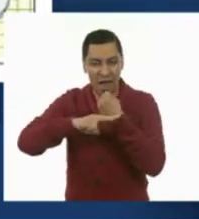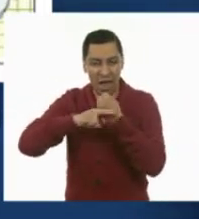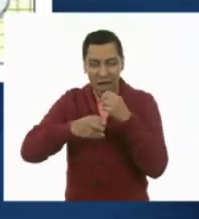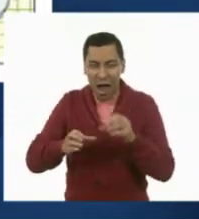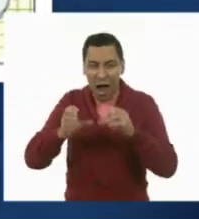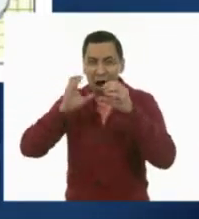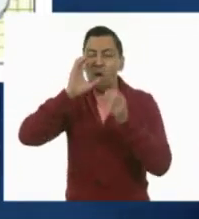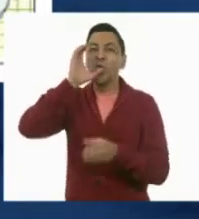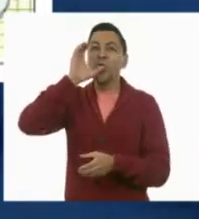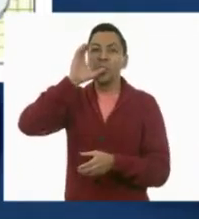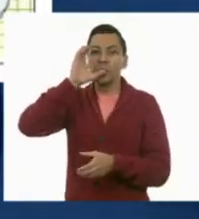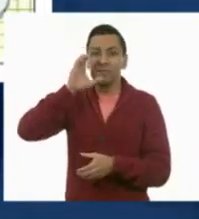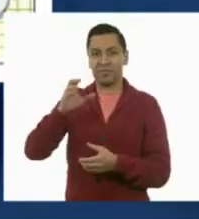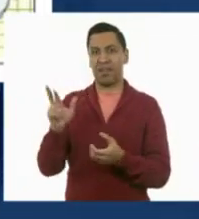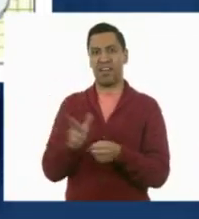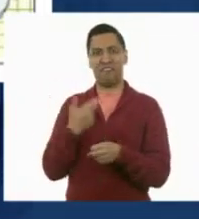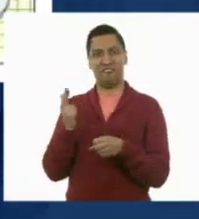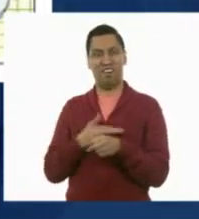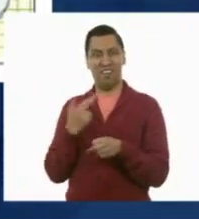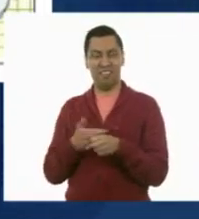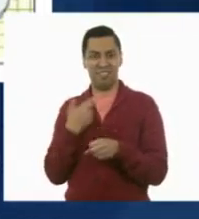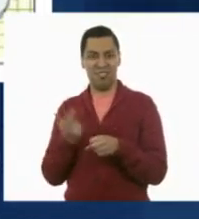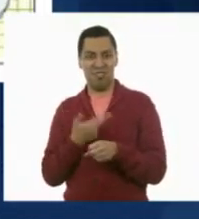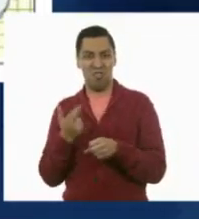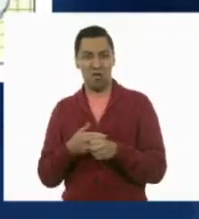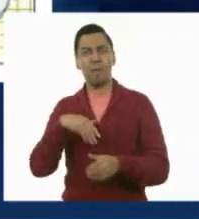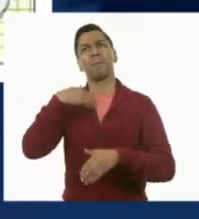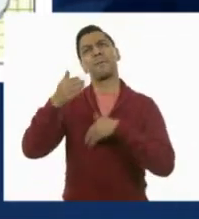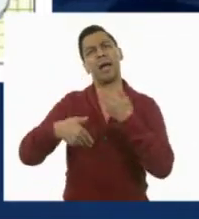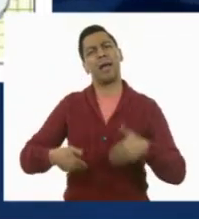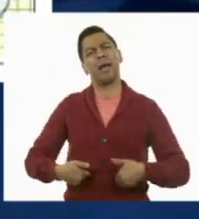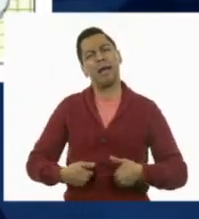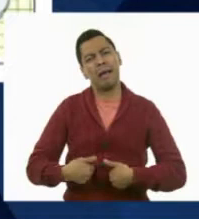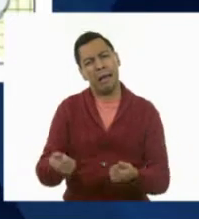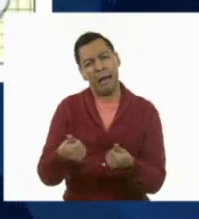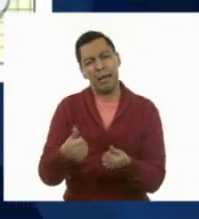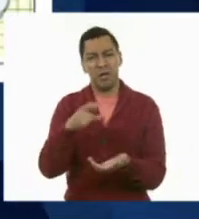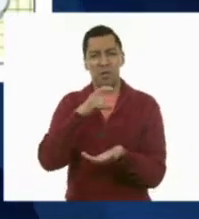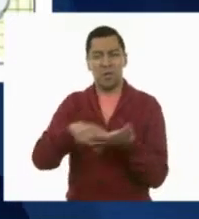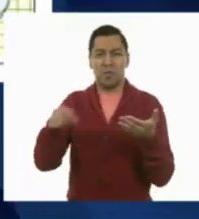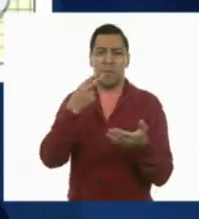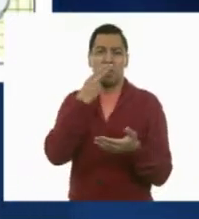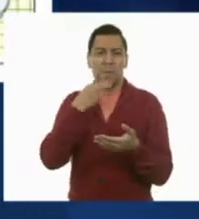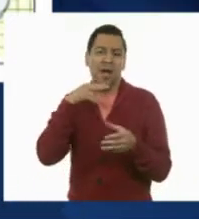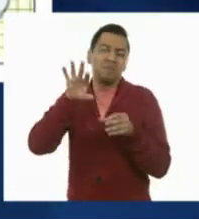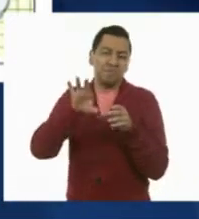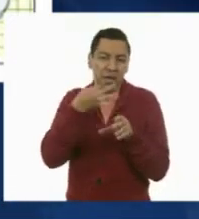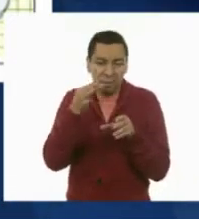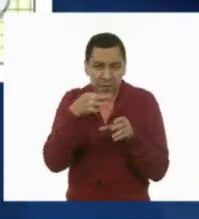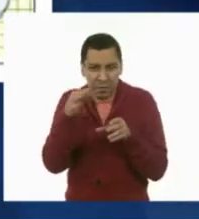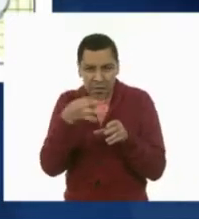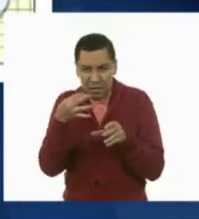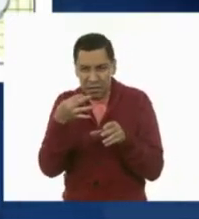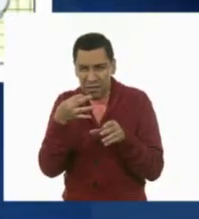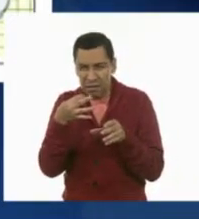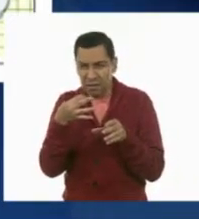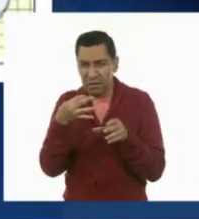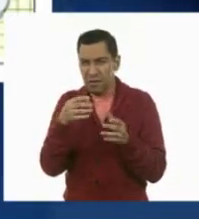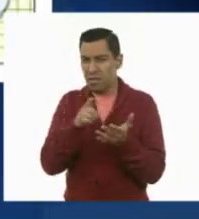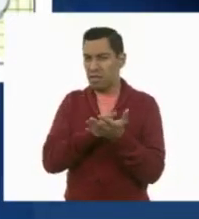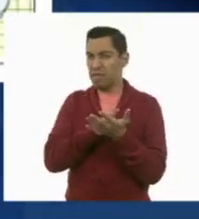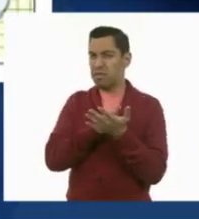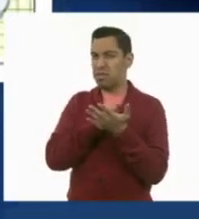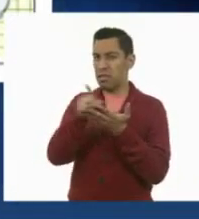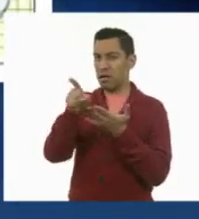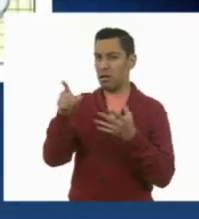un refresco. Si más tarde me da hambre, compro unos dulces o unas frituras. ¿Con qué derecho lo relacionamos